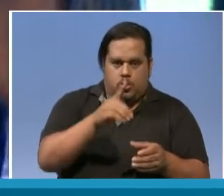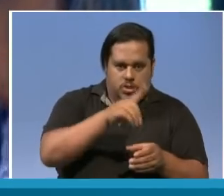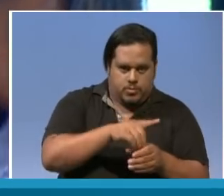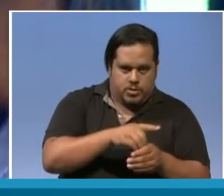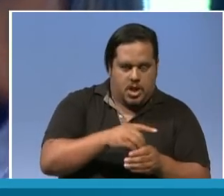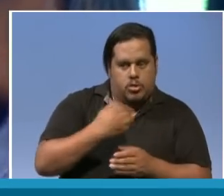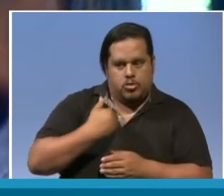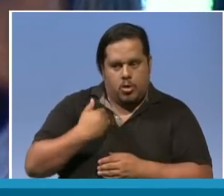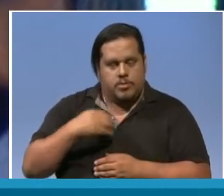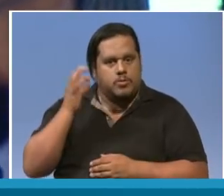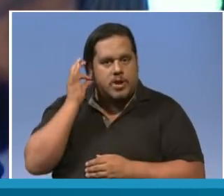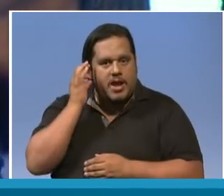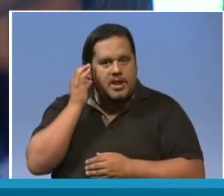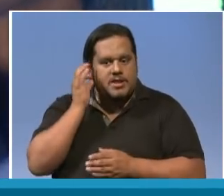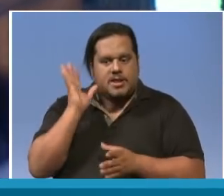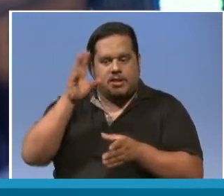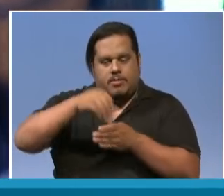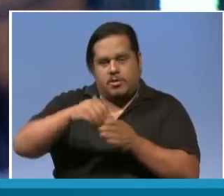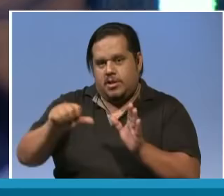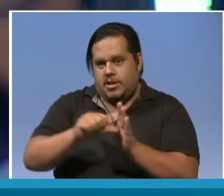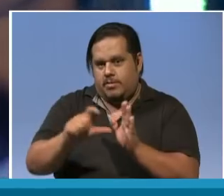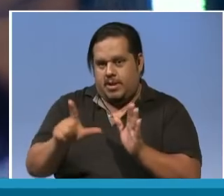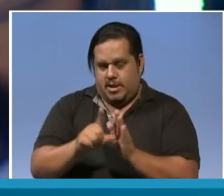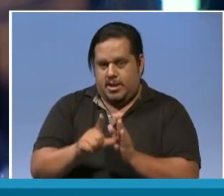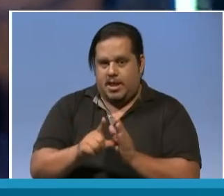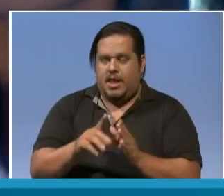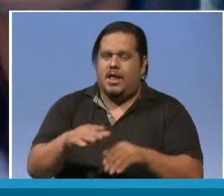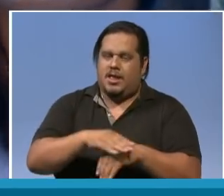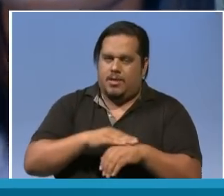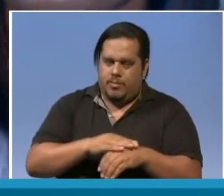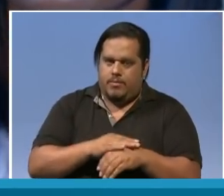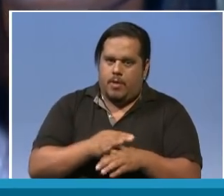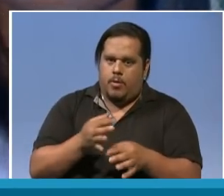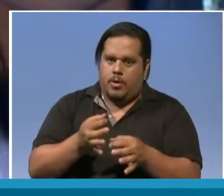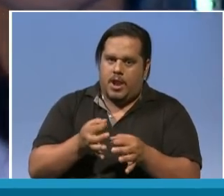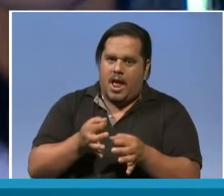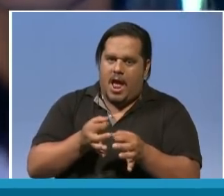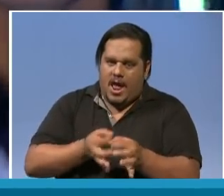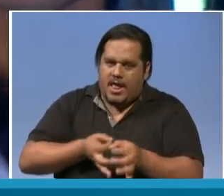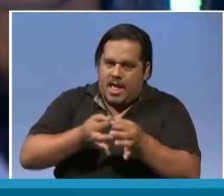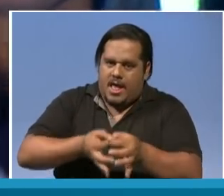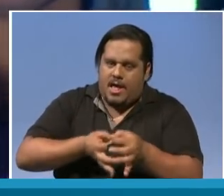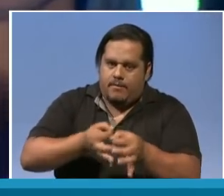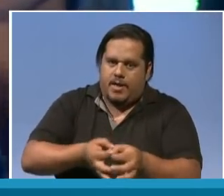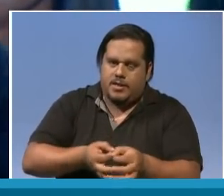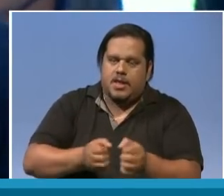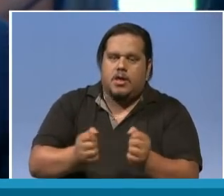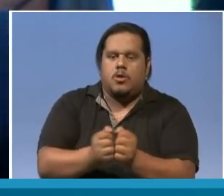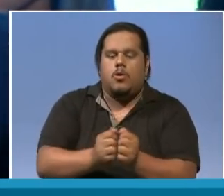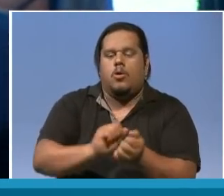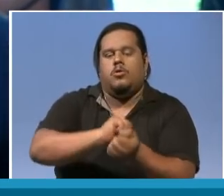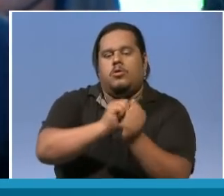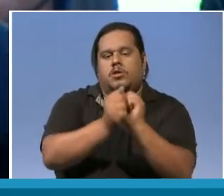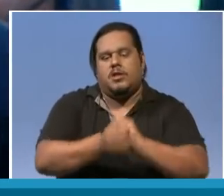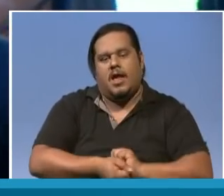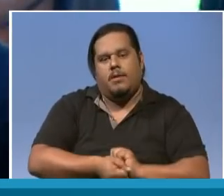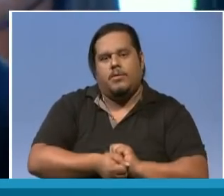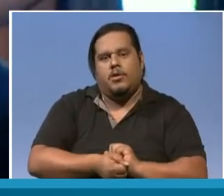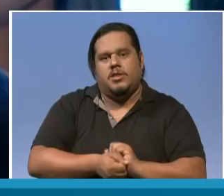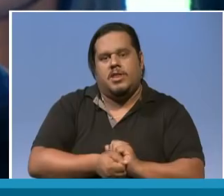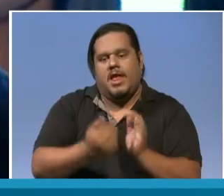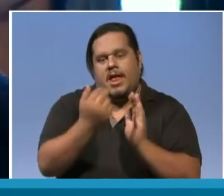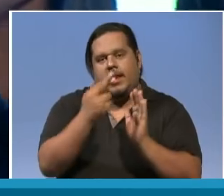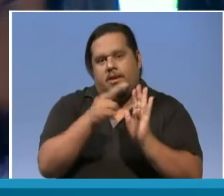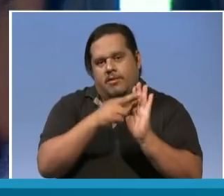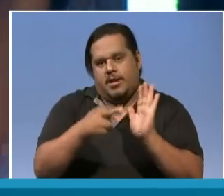diputadas de la Asamblea Legislativa que avancen con las reformas necesarias del reglamento legislativo para tener